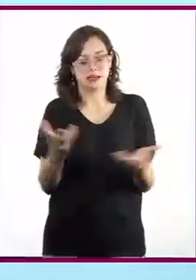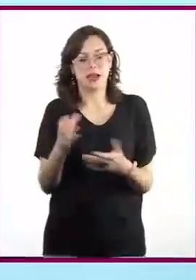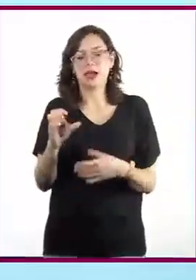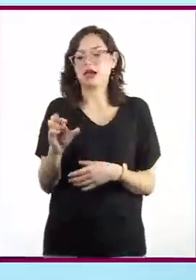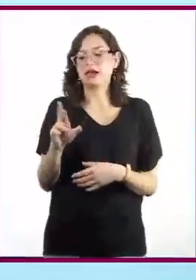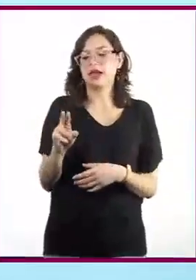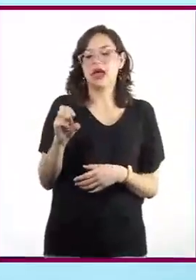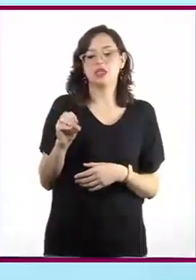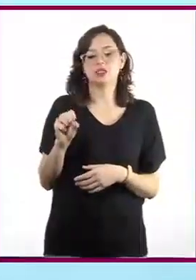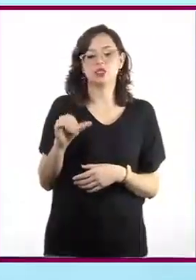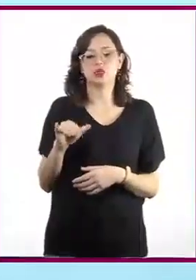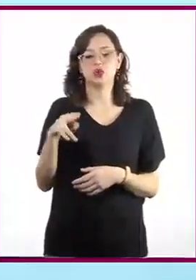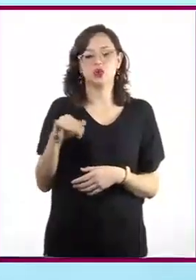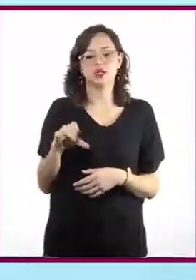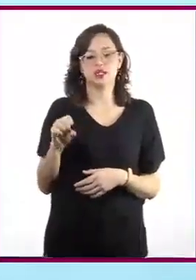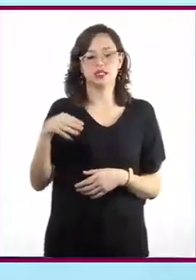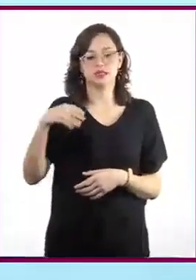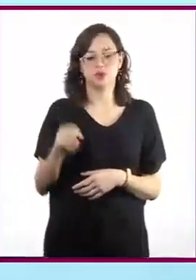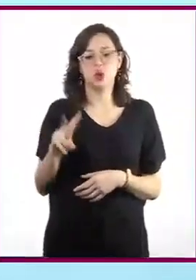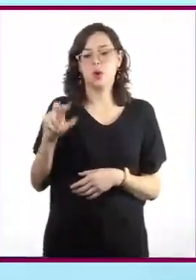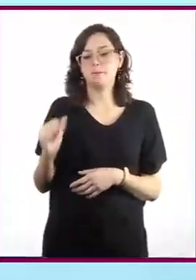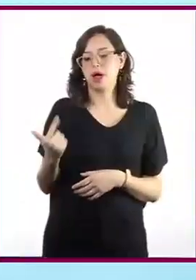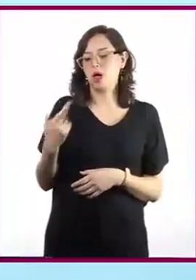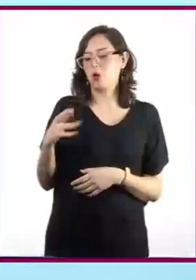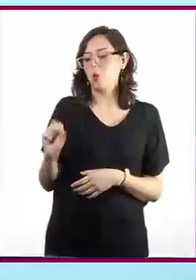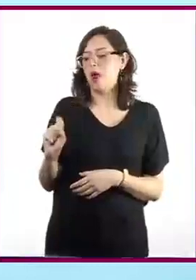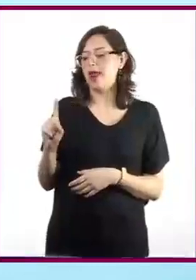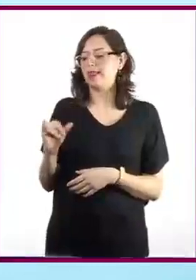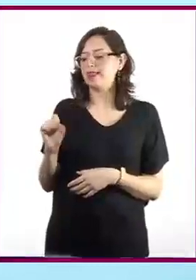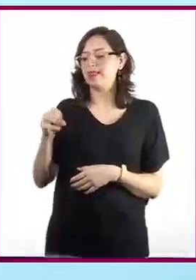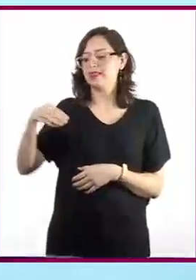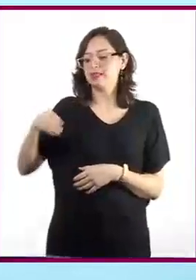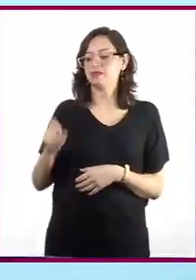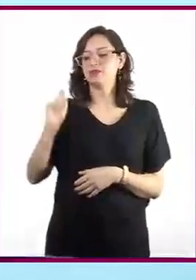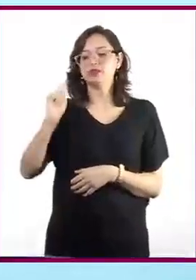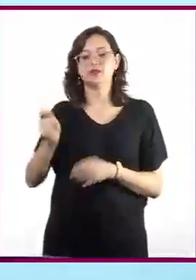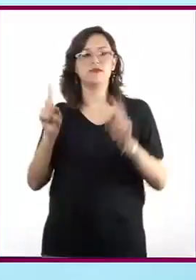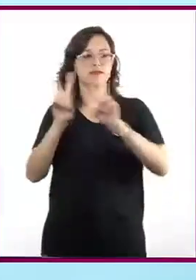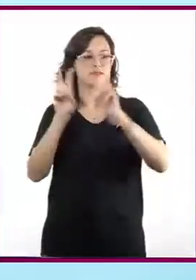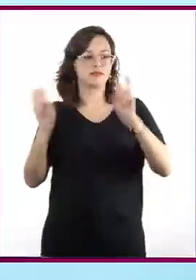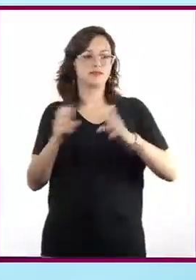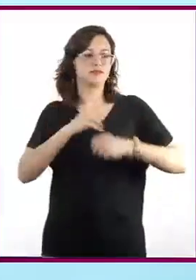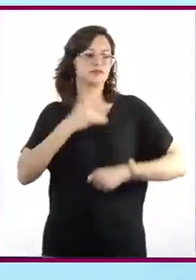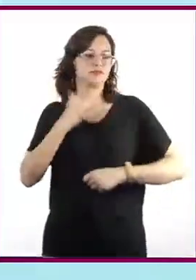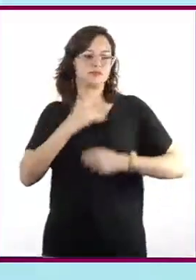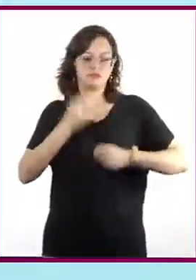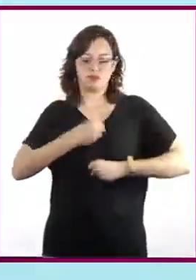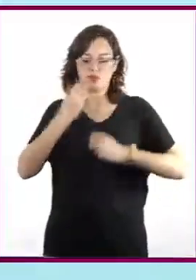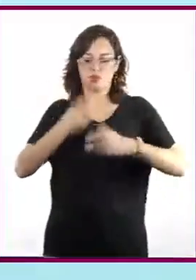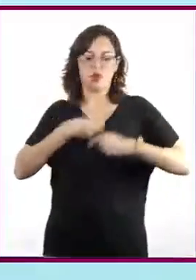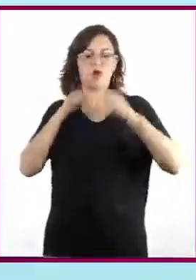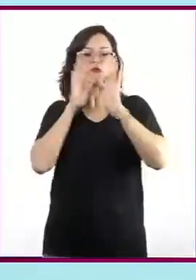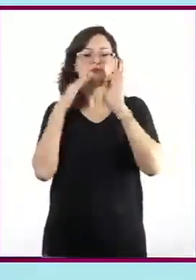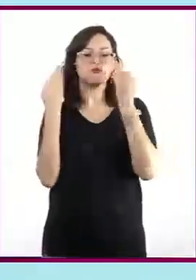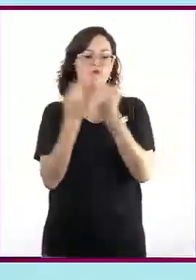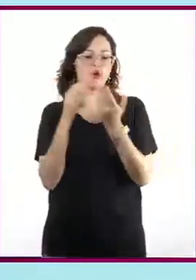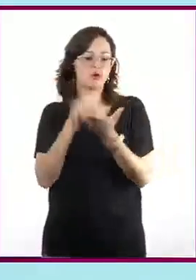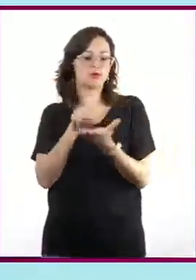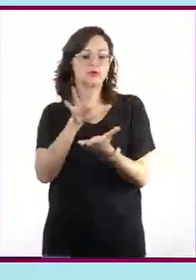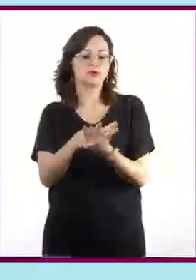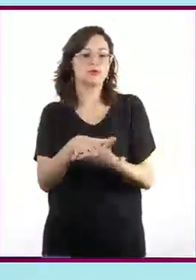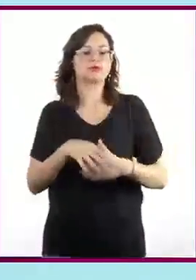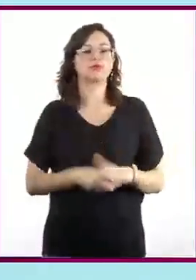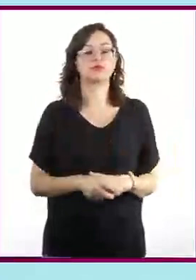al vanguardismo, que son estilos y formas de construir y expresar temas y sentimientos. Como observaron,